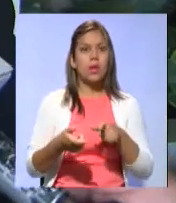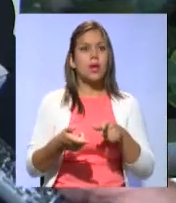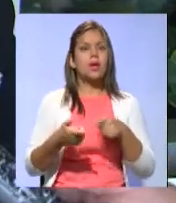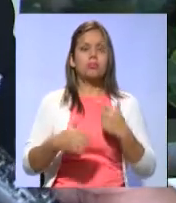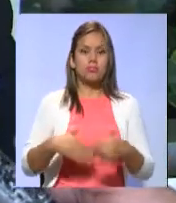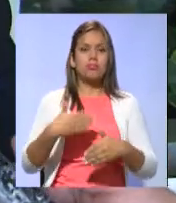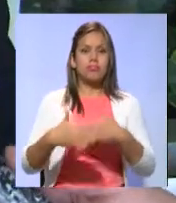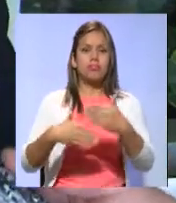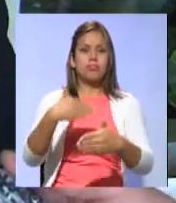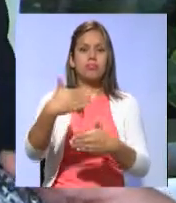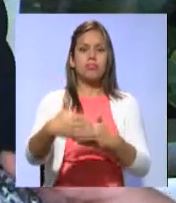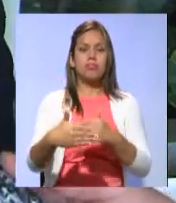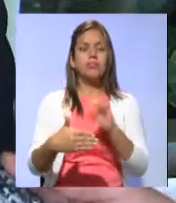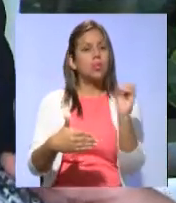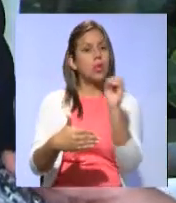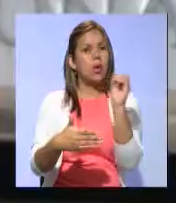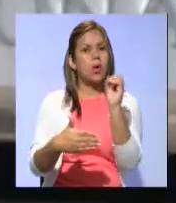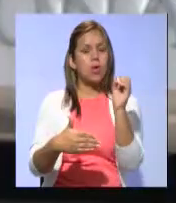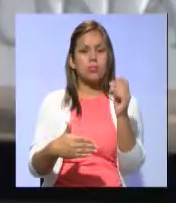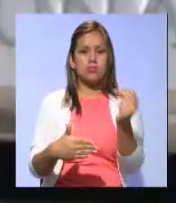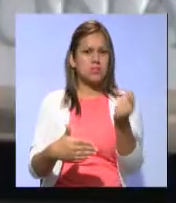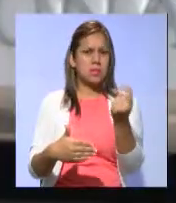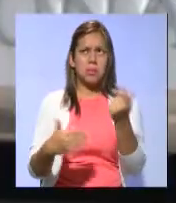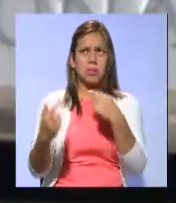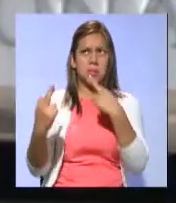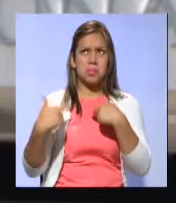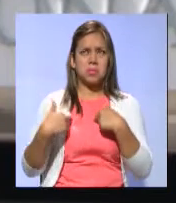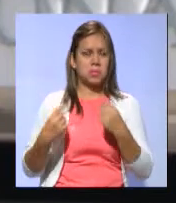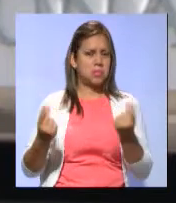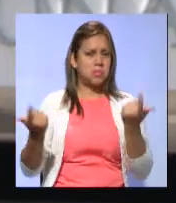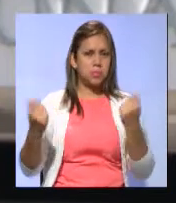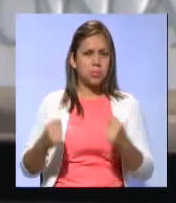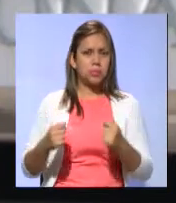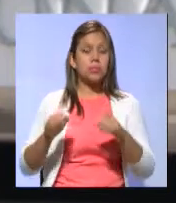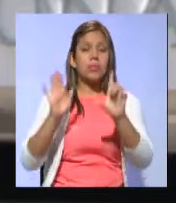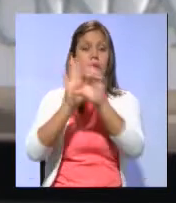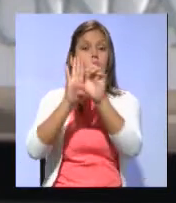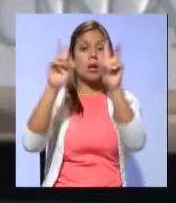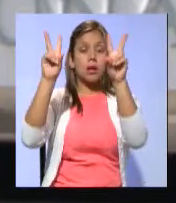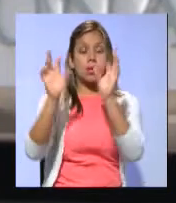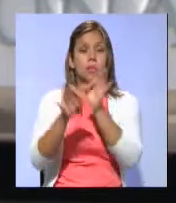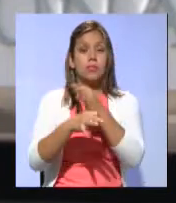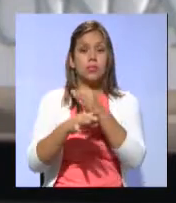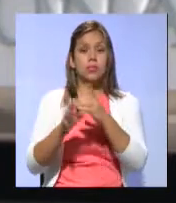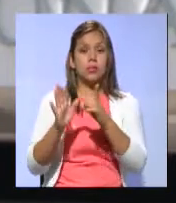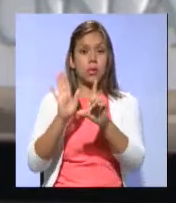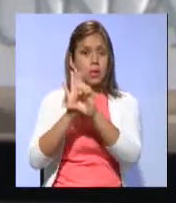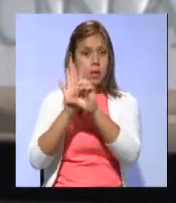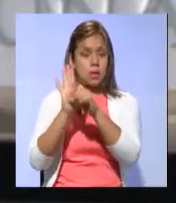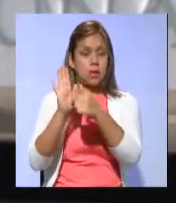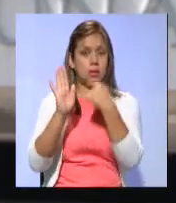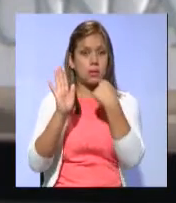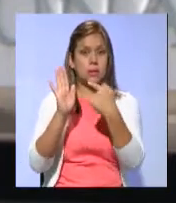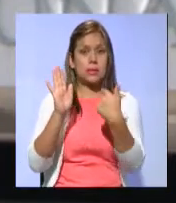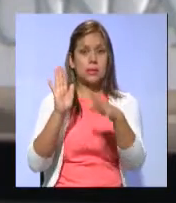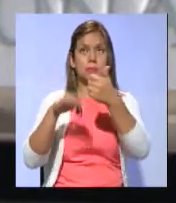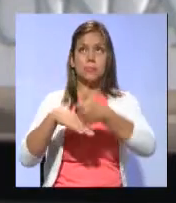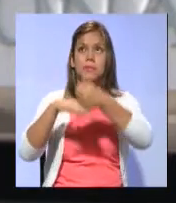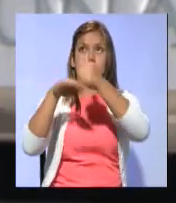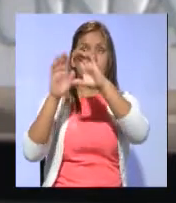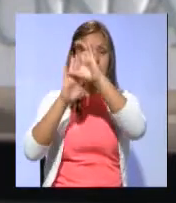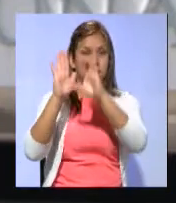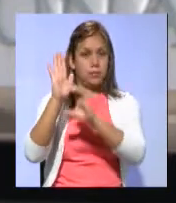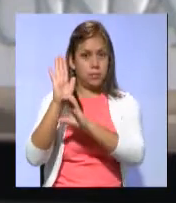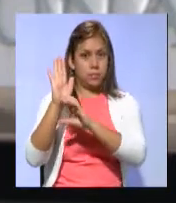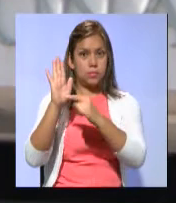proceso. Eso lo puede hacer inmediatamente. De acuerdo a la Ley Orgánica de la Función Legislativa, una vez que la Corte Constitucional